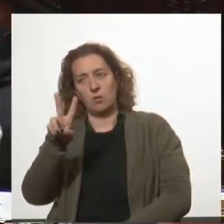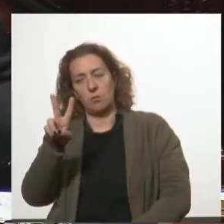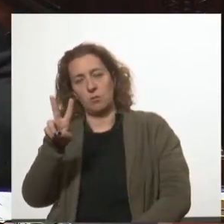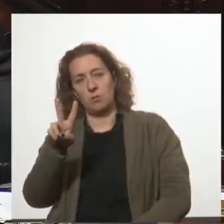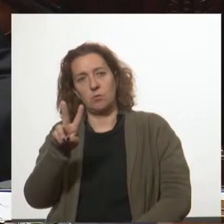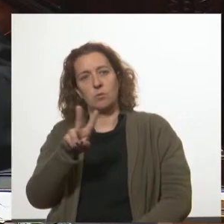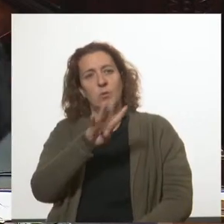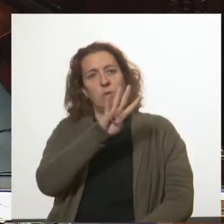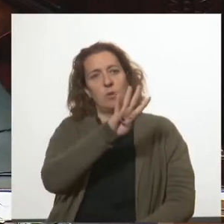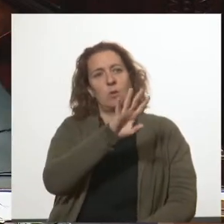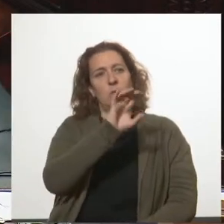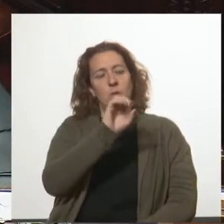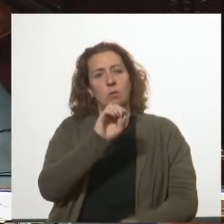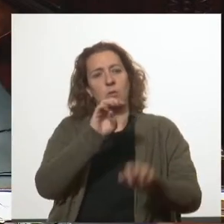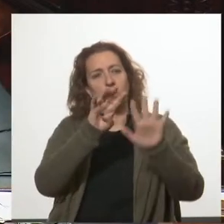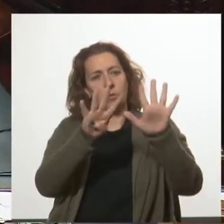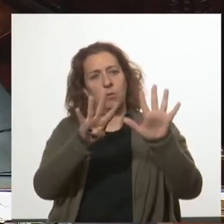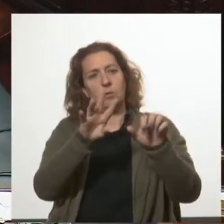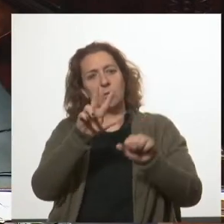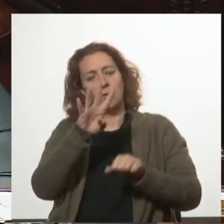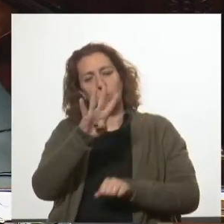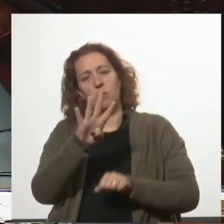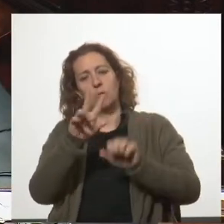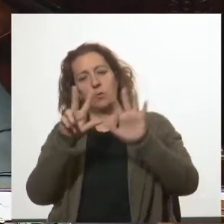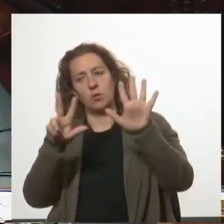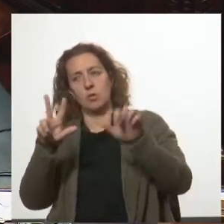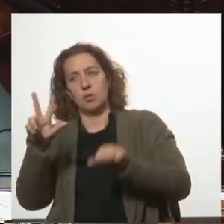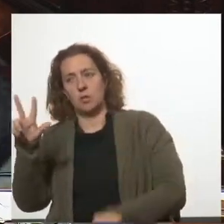y el 409 483